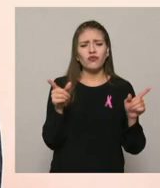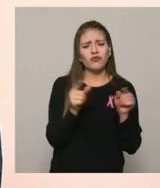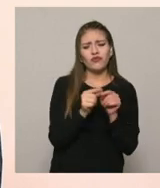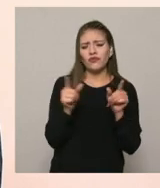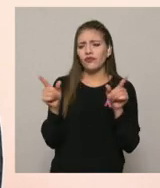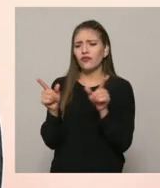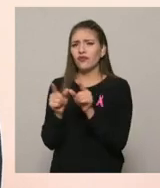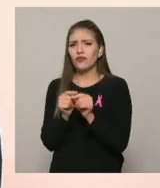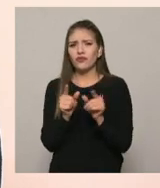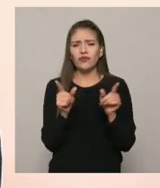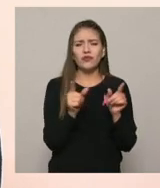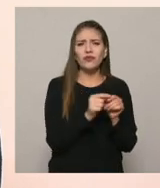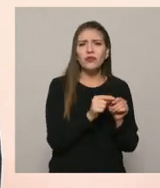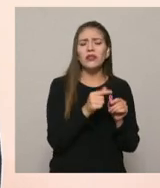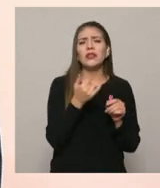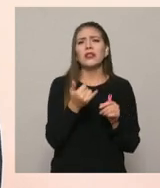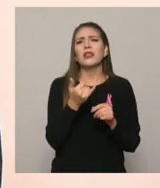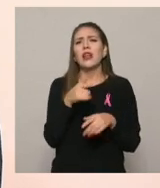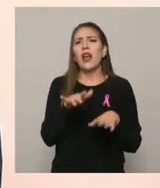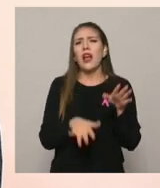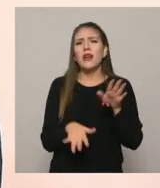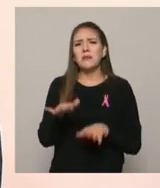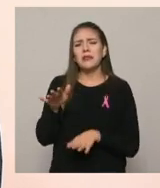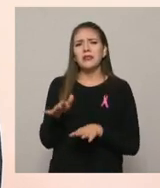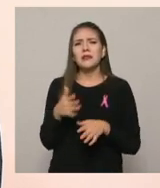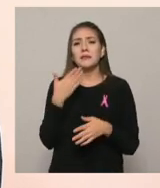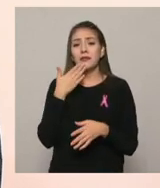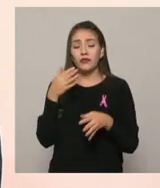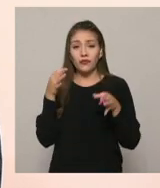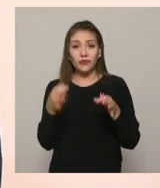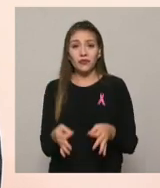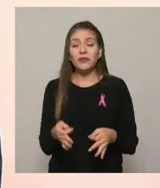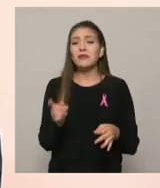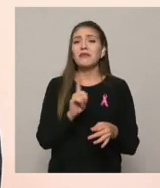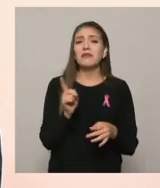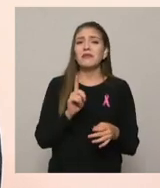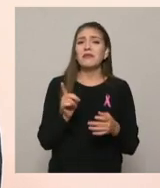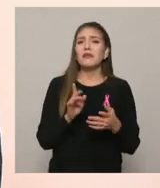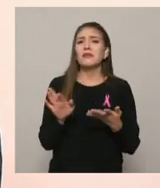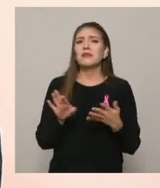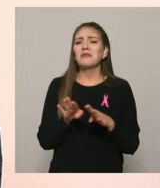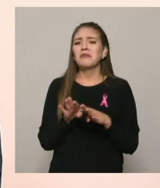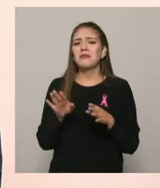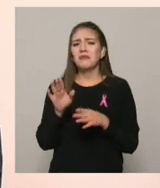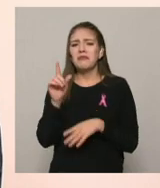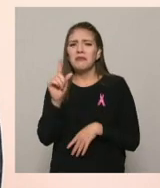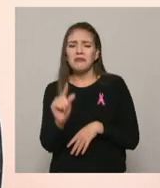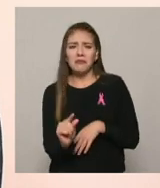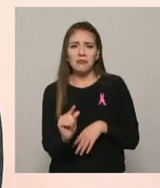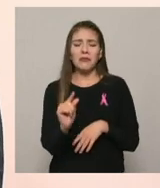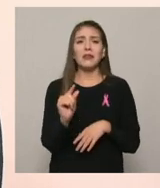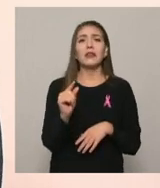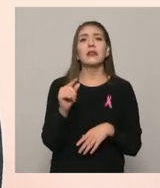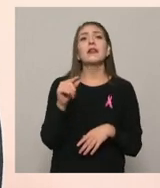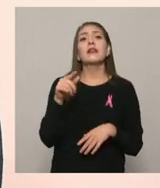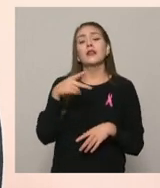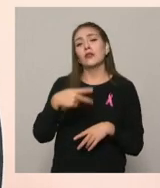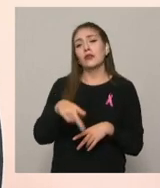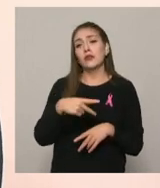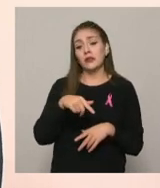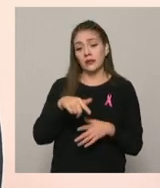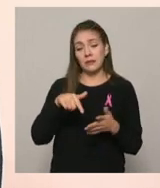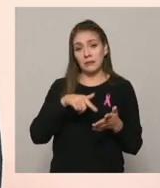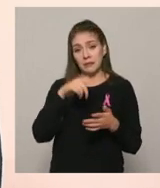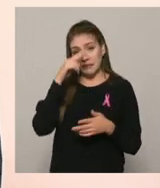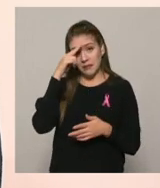muchos casos de muy mala calidad en torno a la ciencia y a la tecnología. En México solo hay